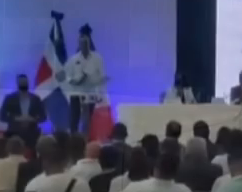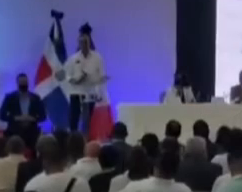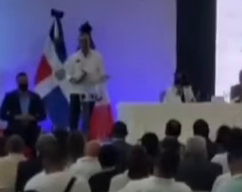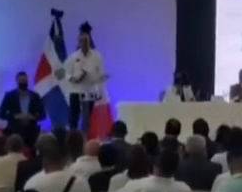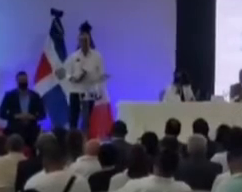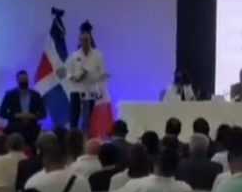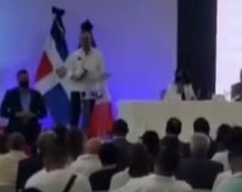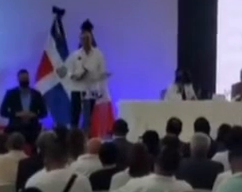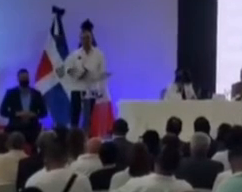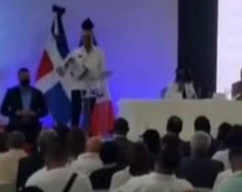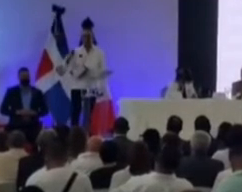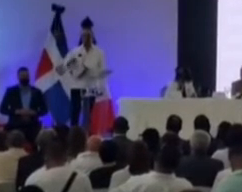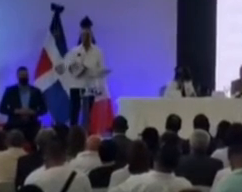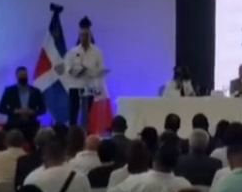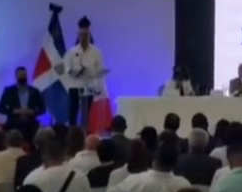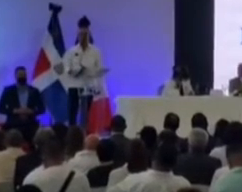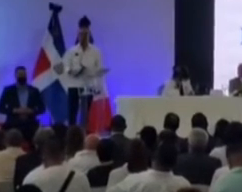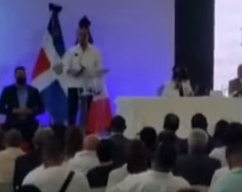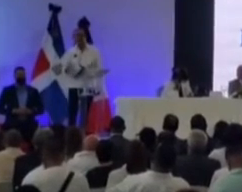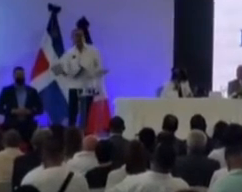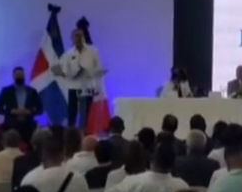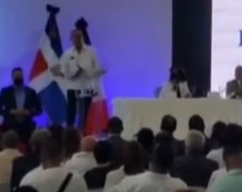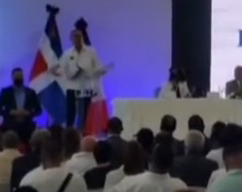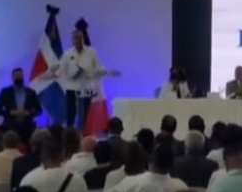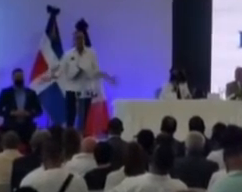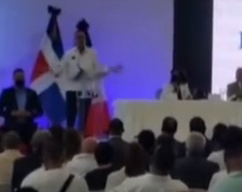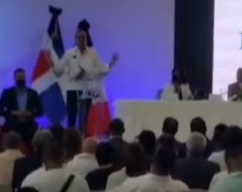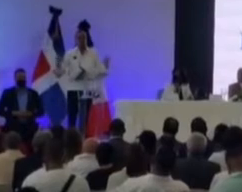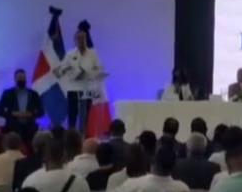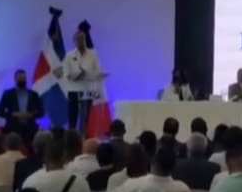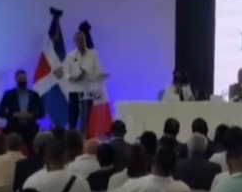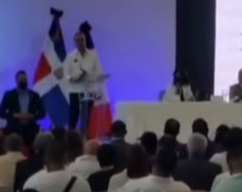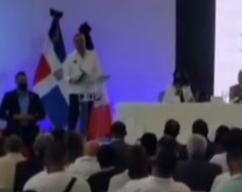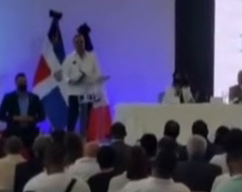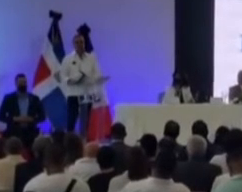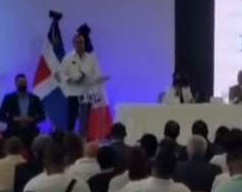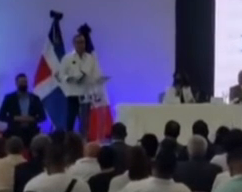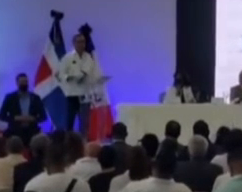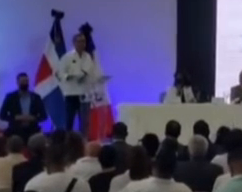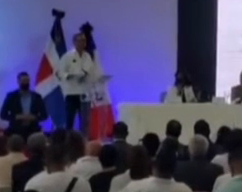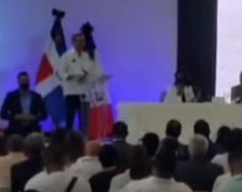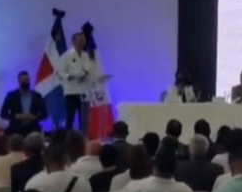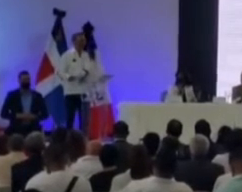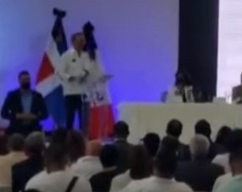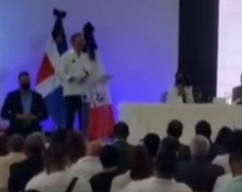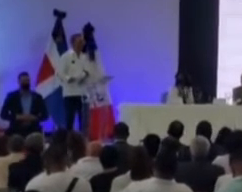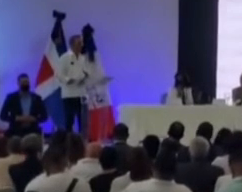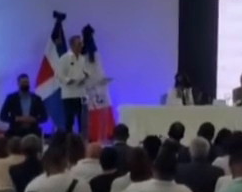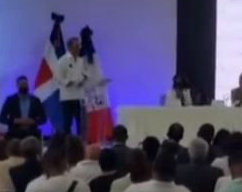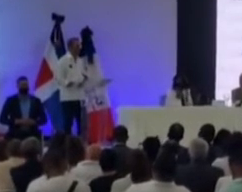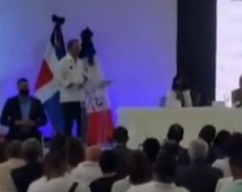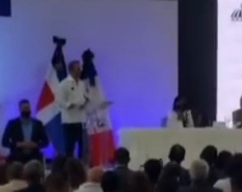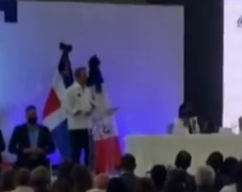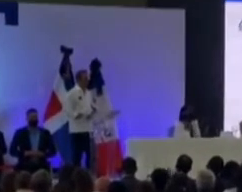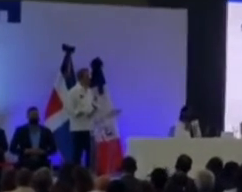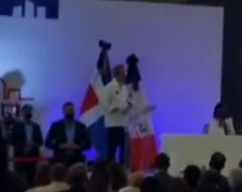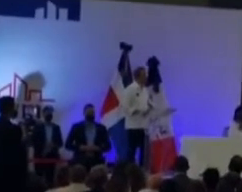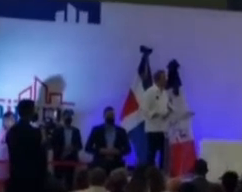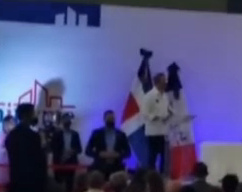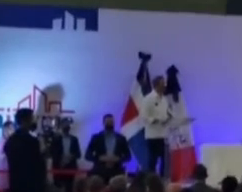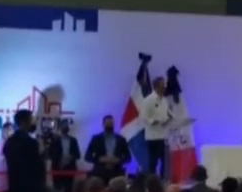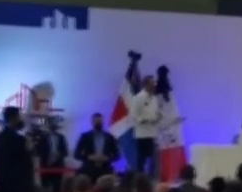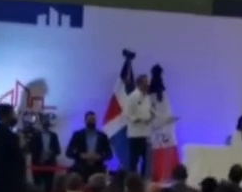y se asesora y consulta porque un gobierno debe ser o sea hay